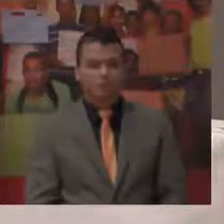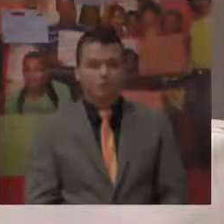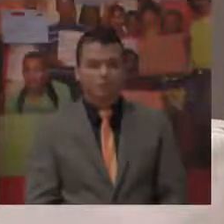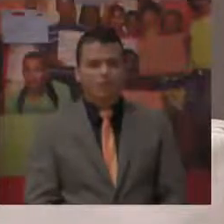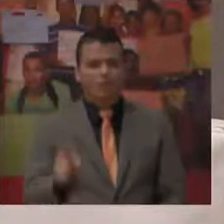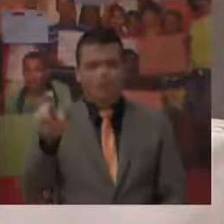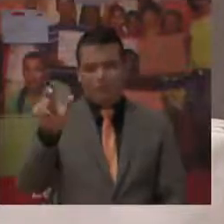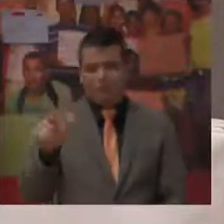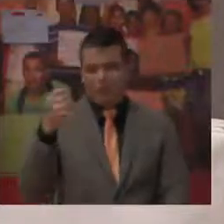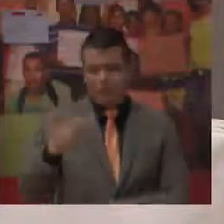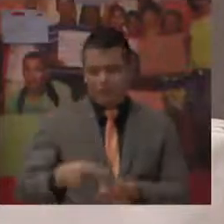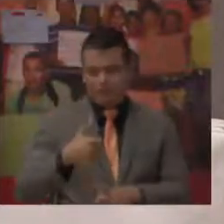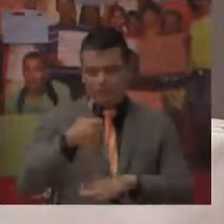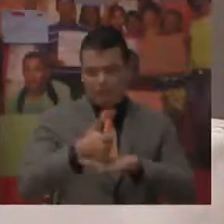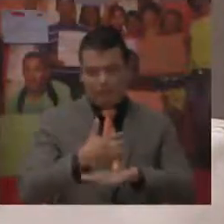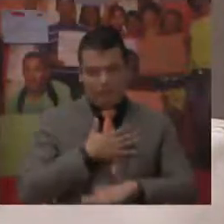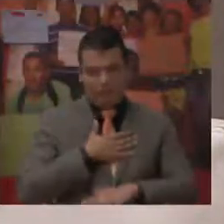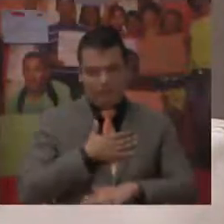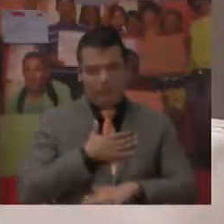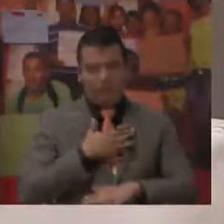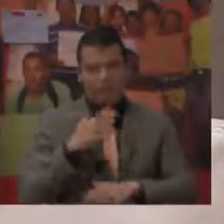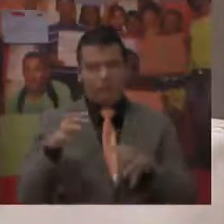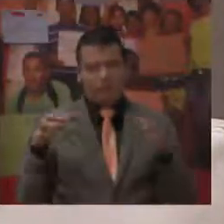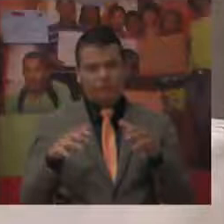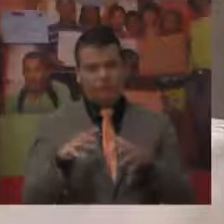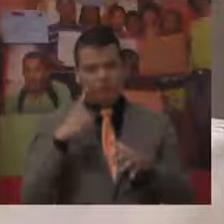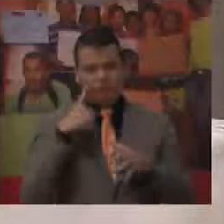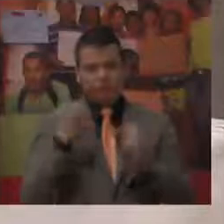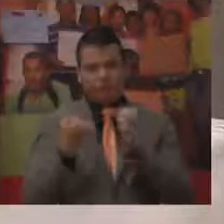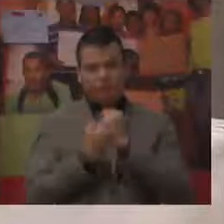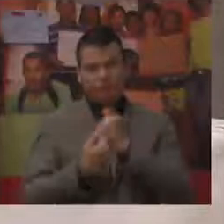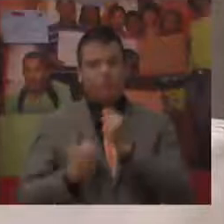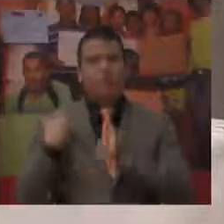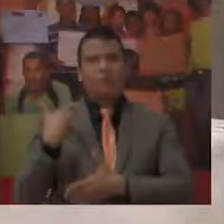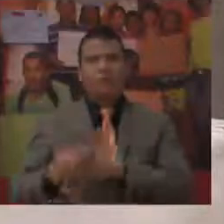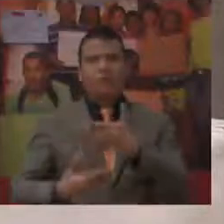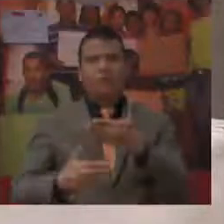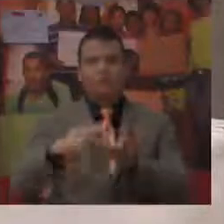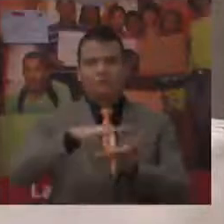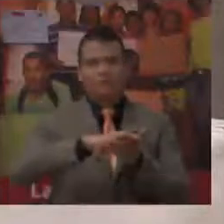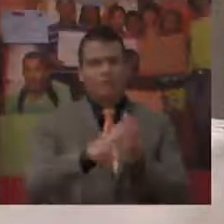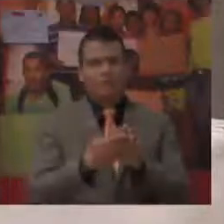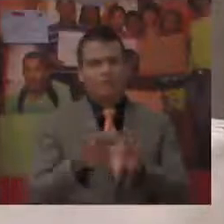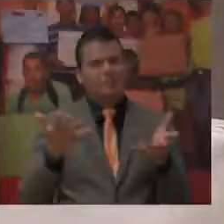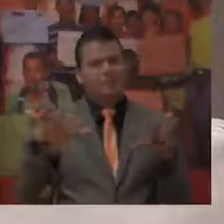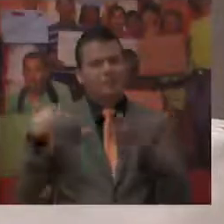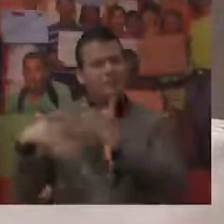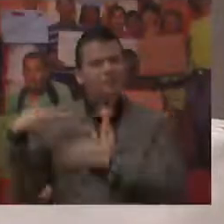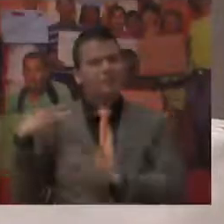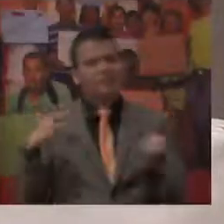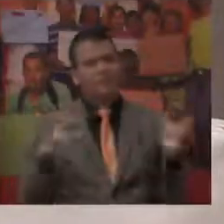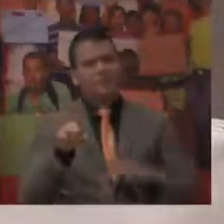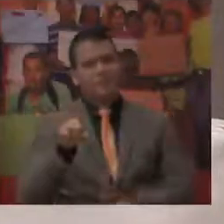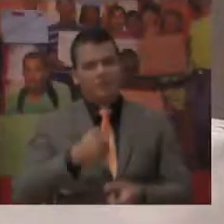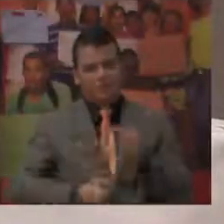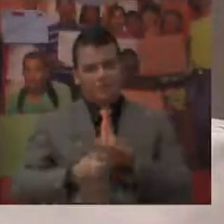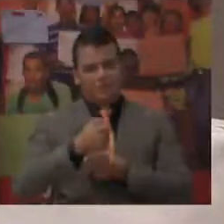jefe, dentro de la misión de apoyo al proceso de paz, eso ya hace 6 años, y ahí encontramos a